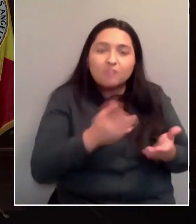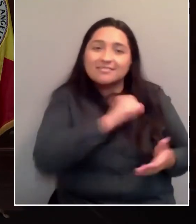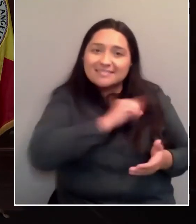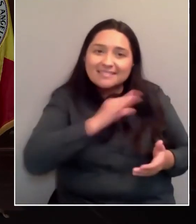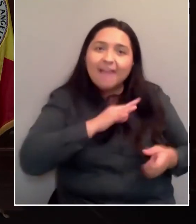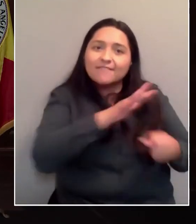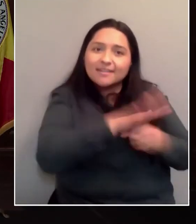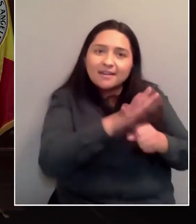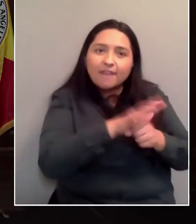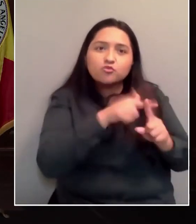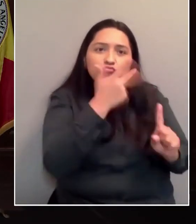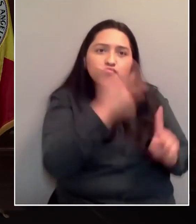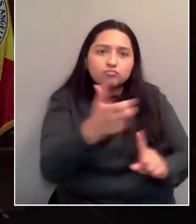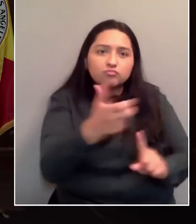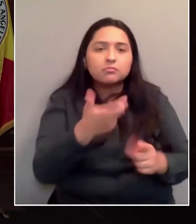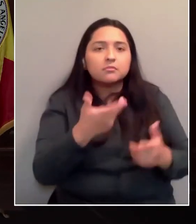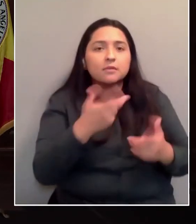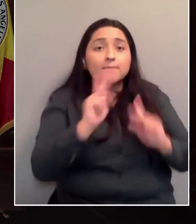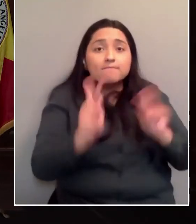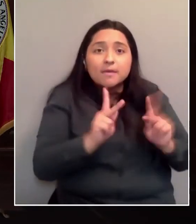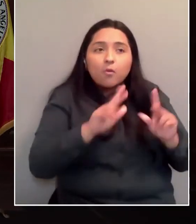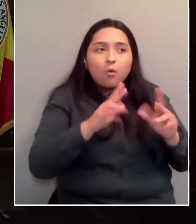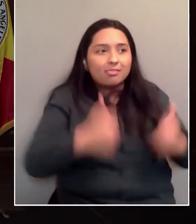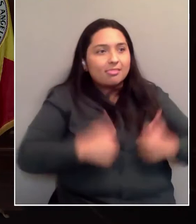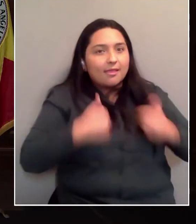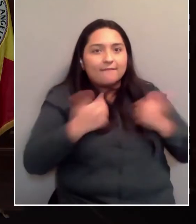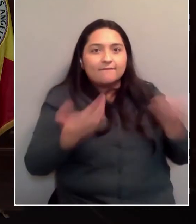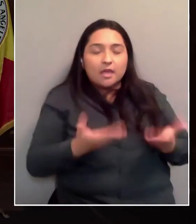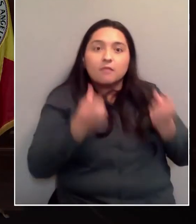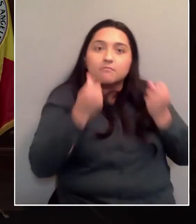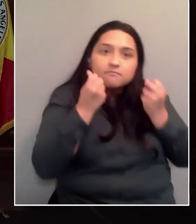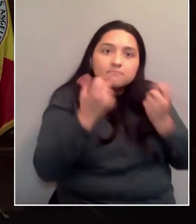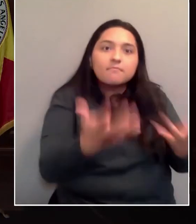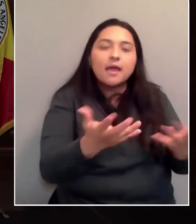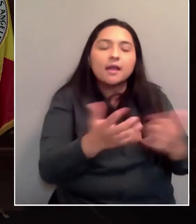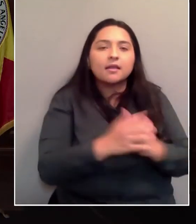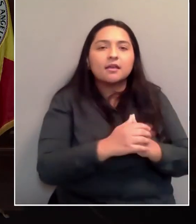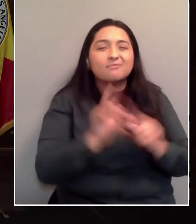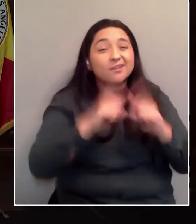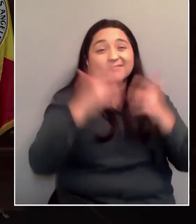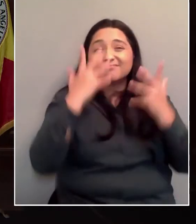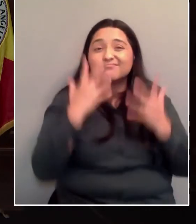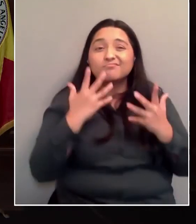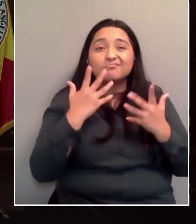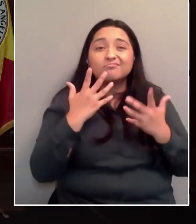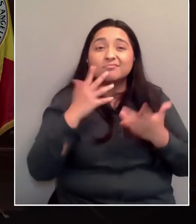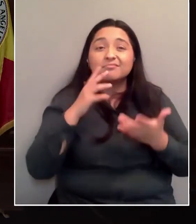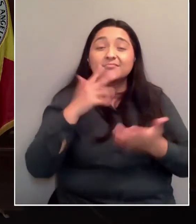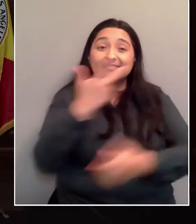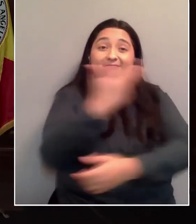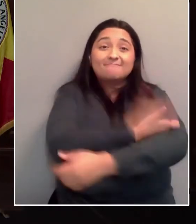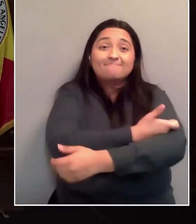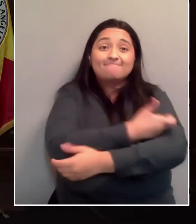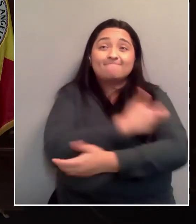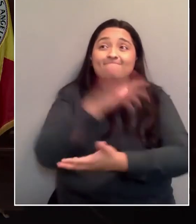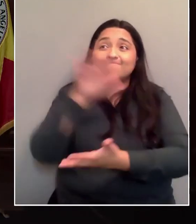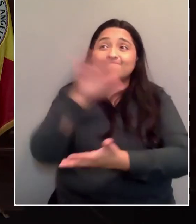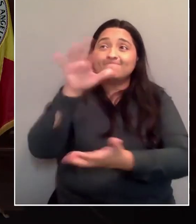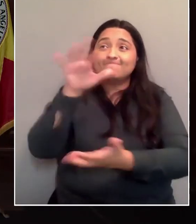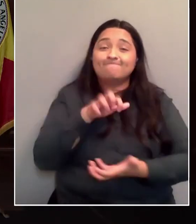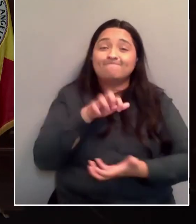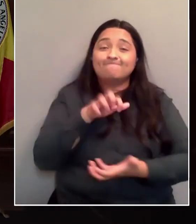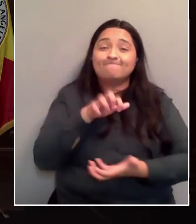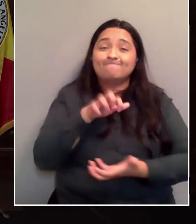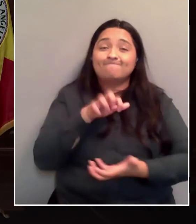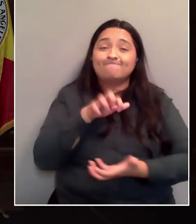sistema está aquí. Pero desafortunadamente las dosis no están aquí. Number two with bring